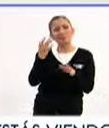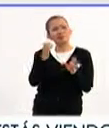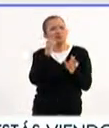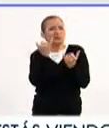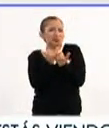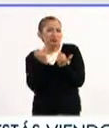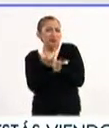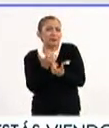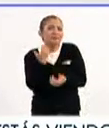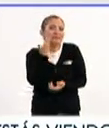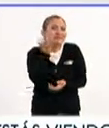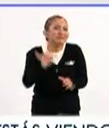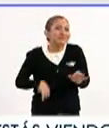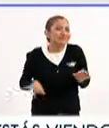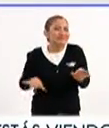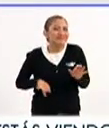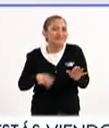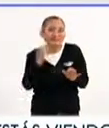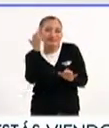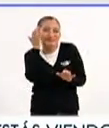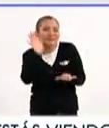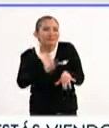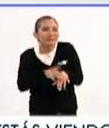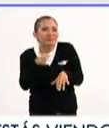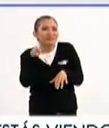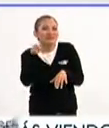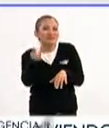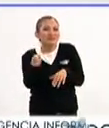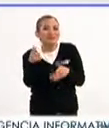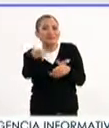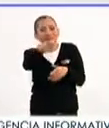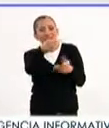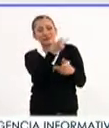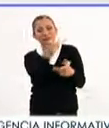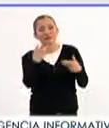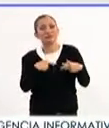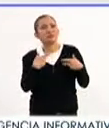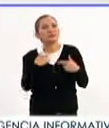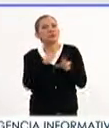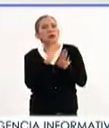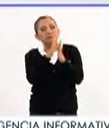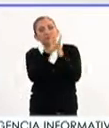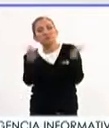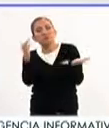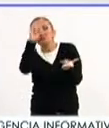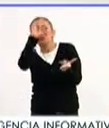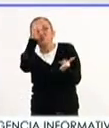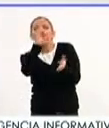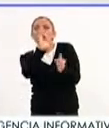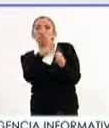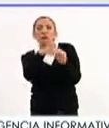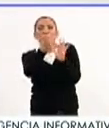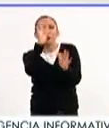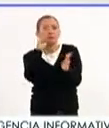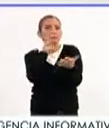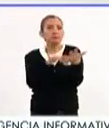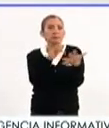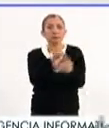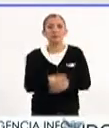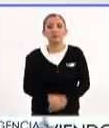formas tiene un interés genuino por conocer pues a estos personajes, ¿qué textos les recomendaría